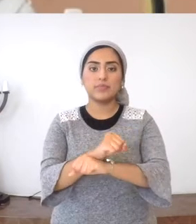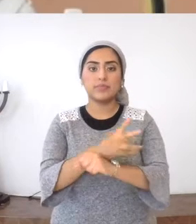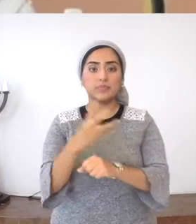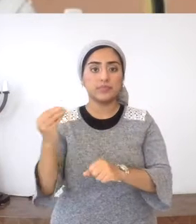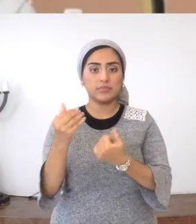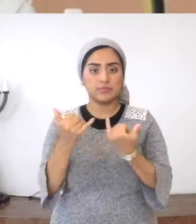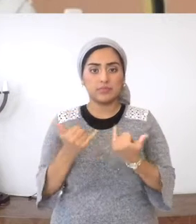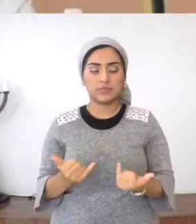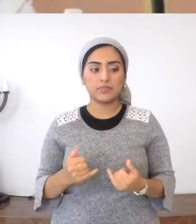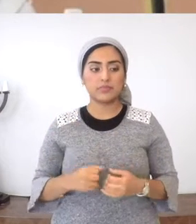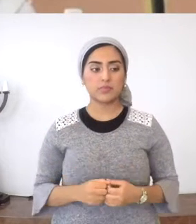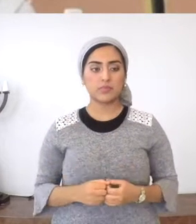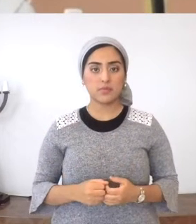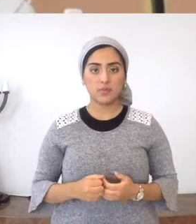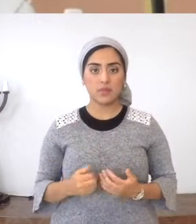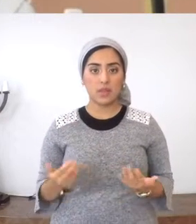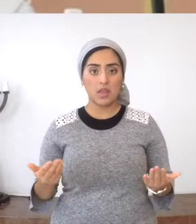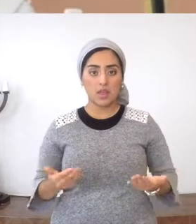Ahora